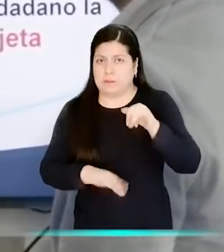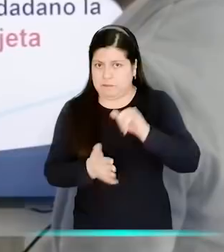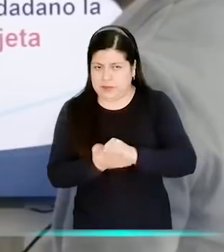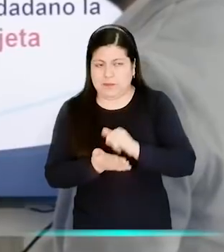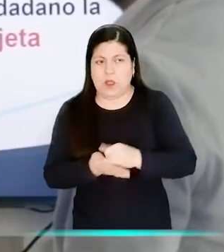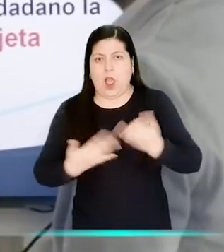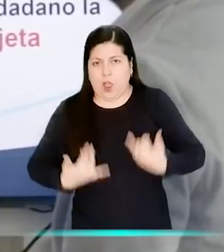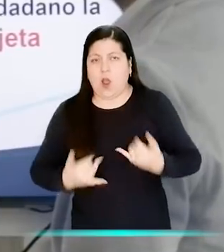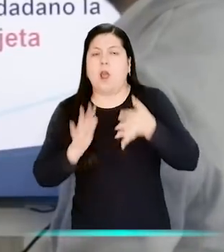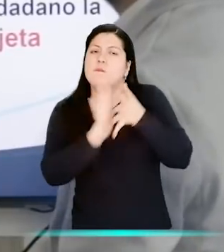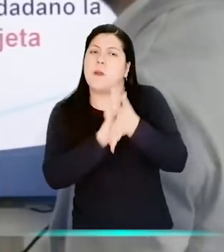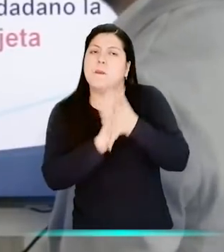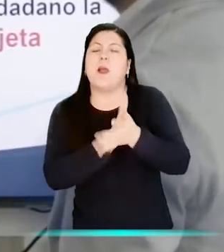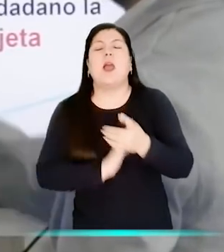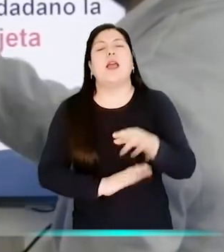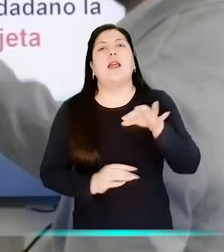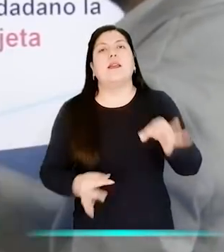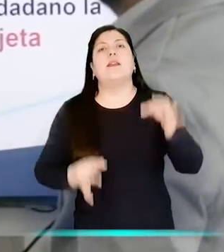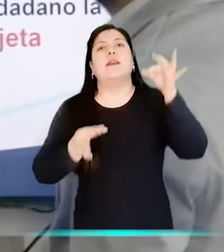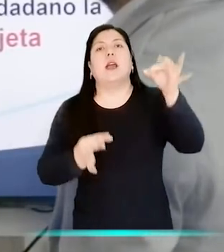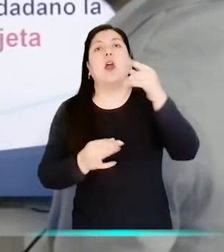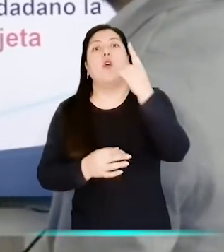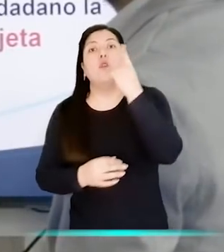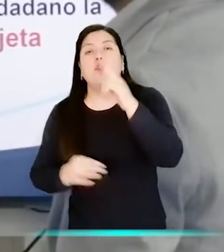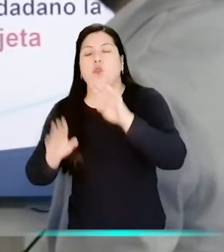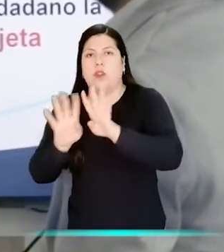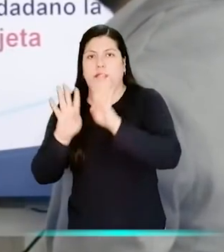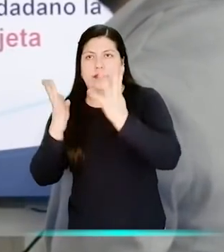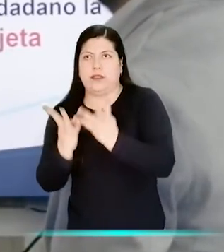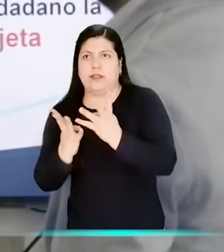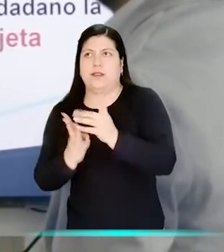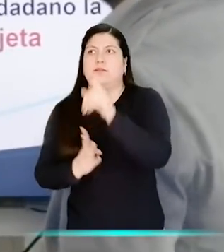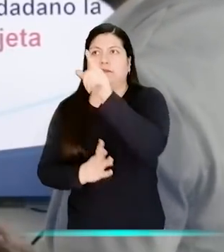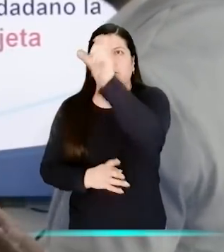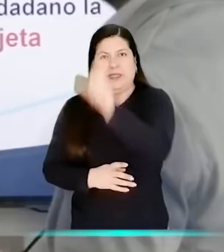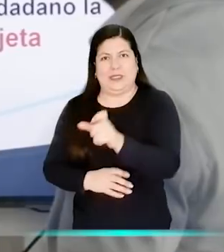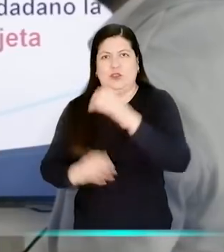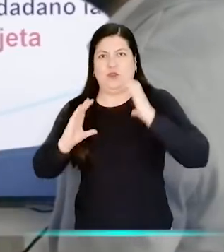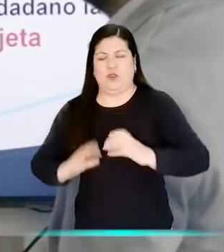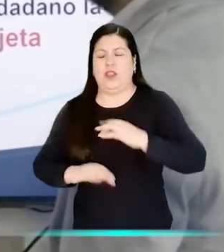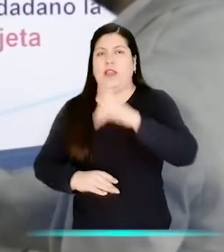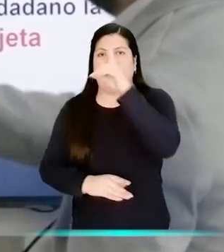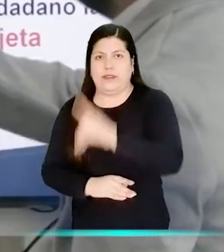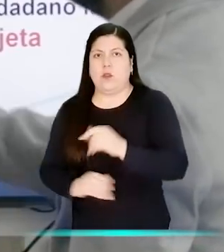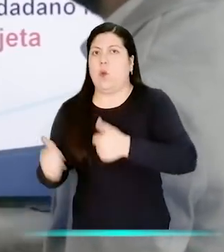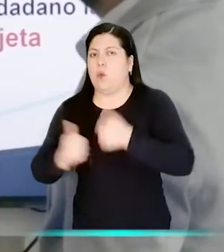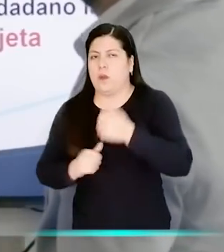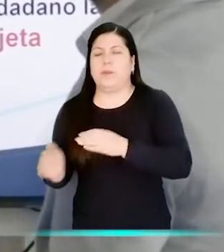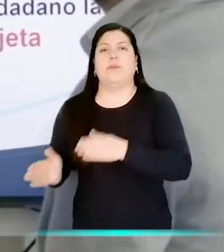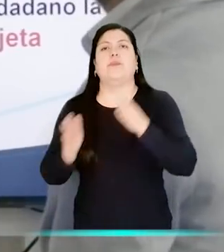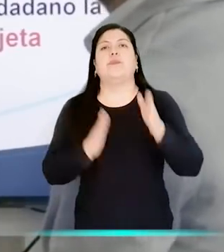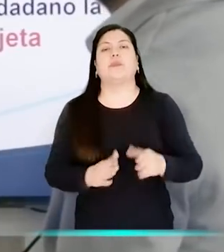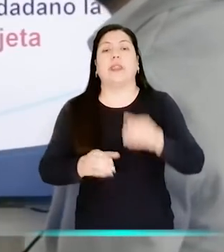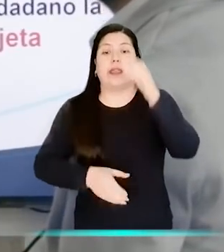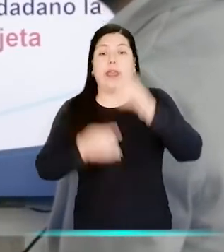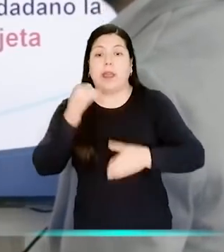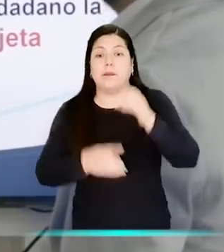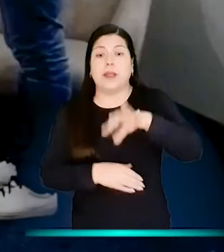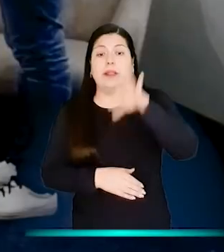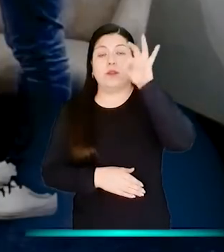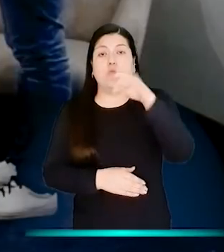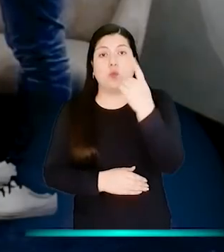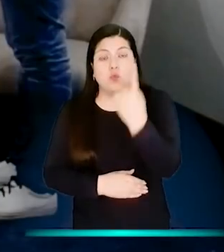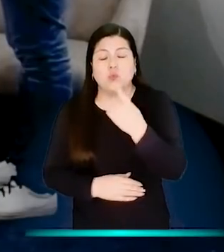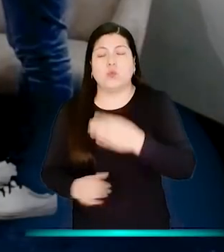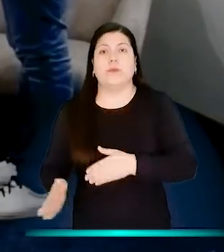como bien lo expresamos ahora, una tarjeta electoral para Senado, la que elija el elector. Una tarjeta electoral para Cámara, la